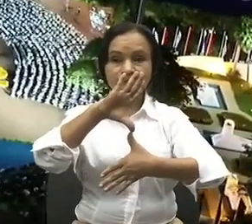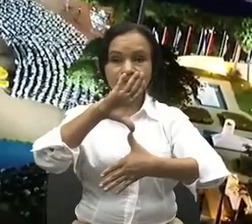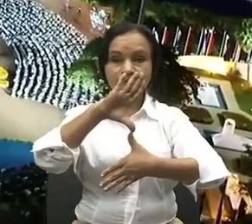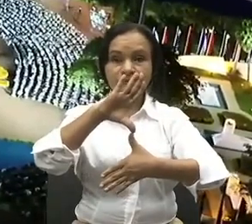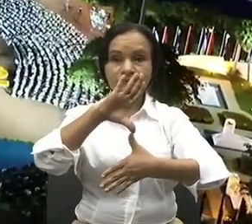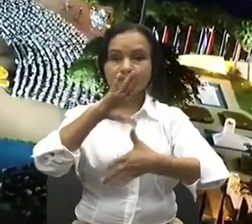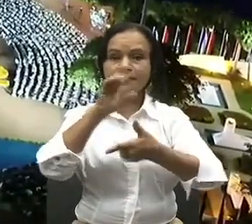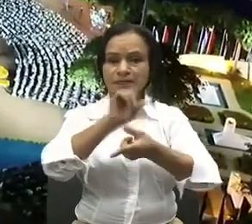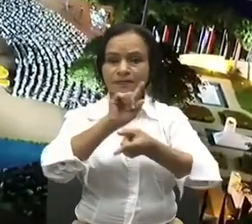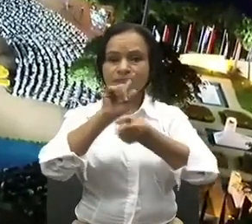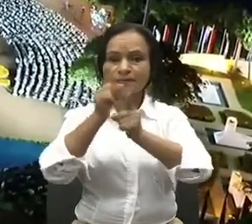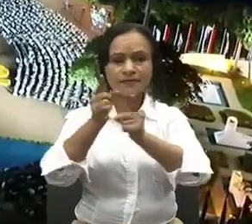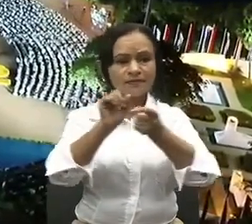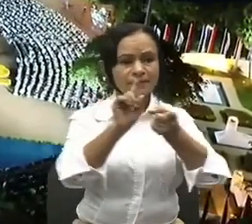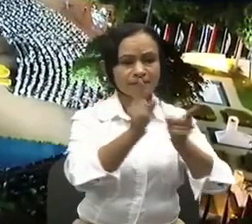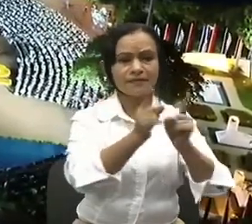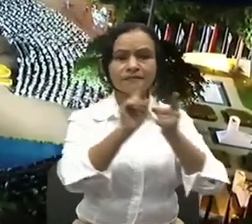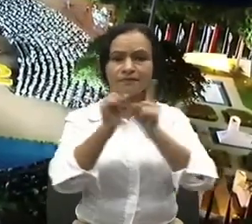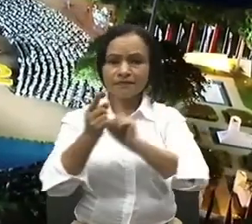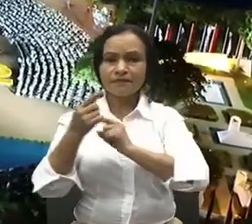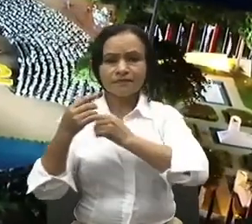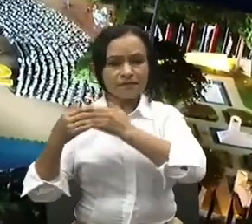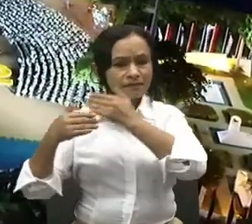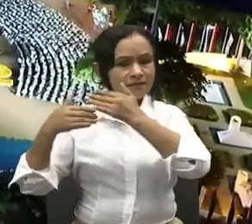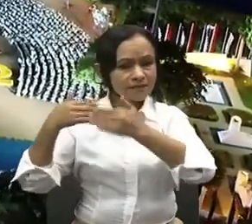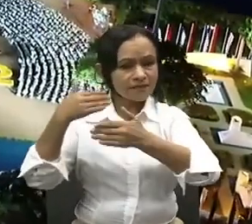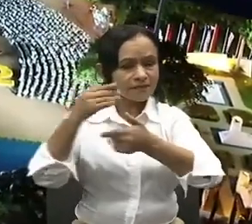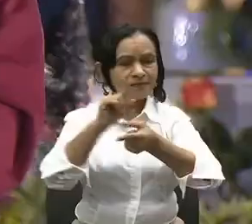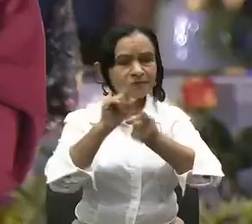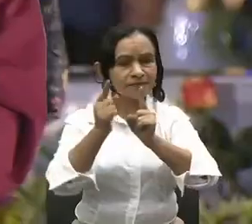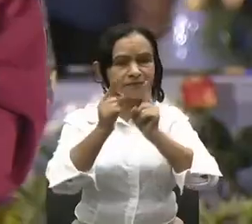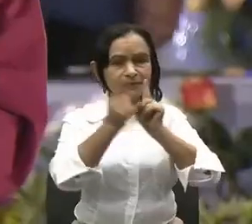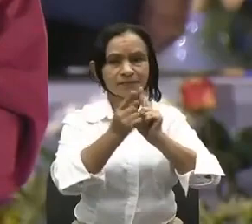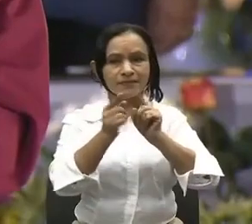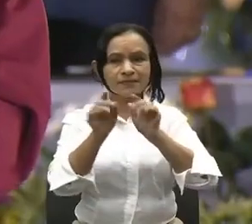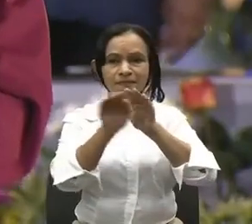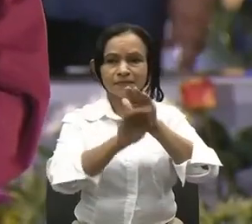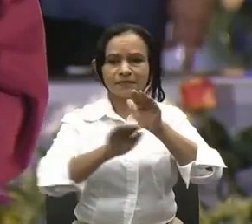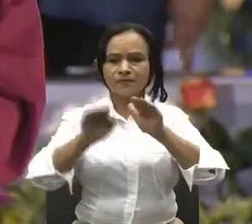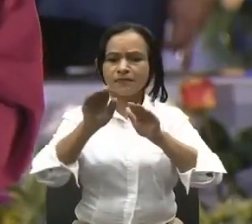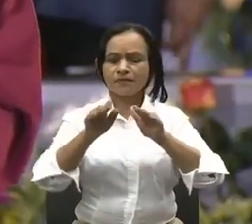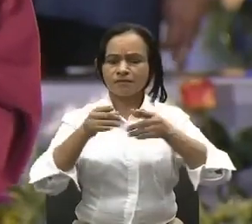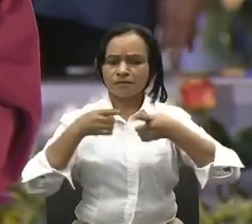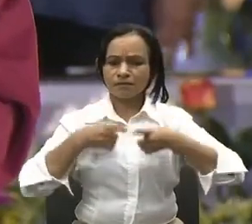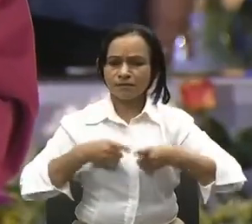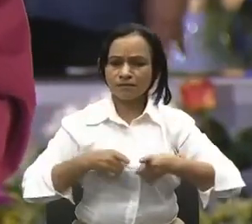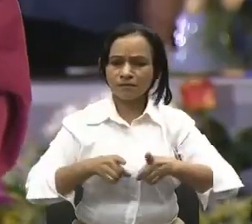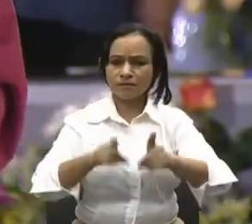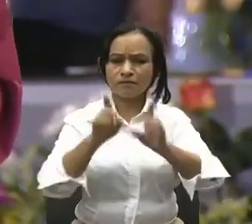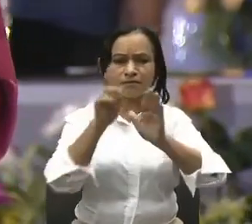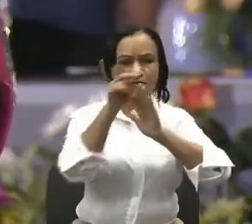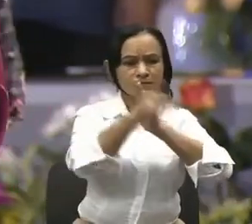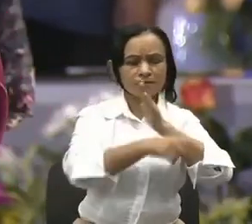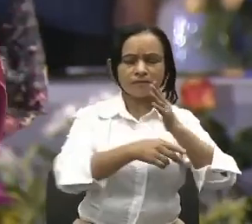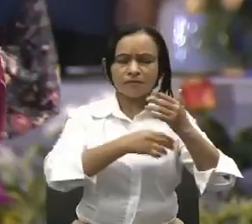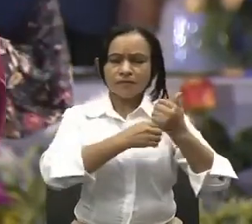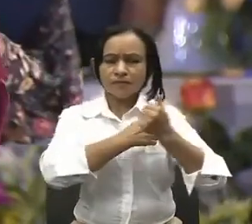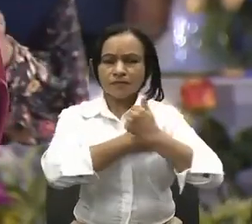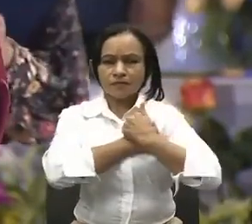hemos venido cambiando, porque cada vez hay más dignidad, más patriotismo,